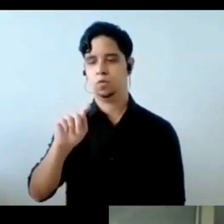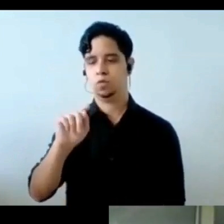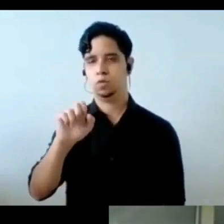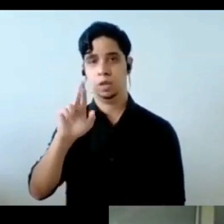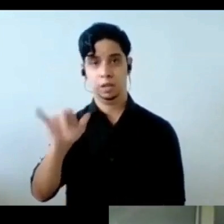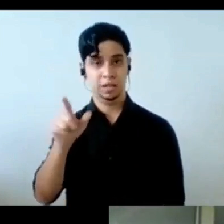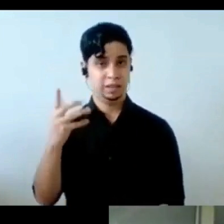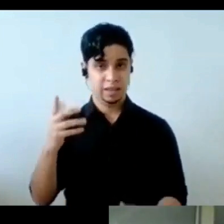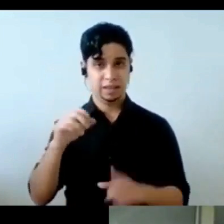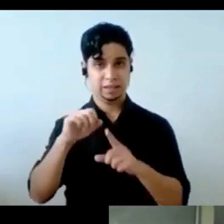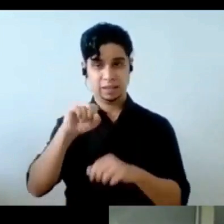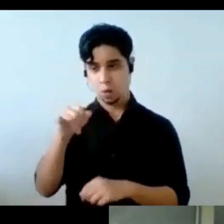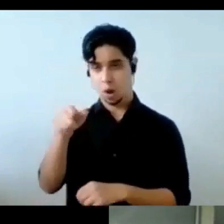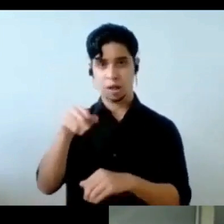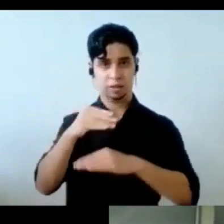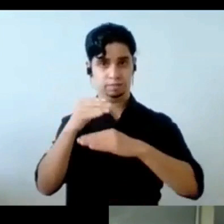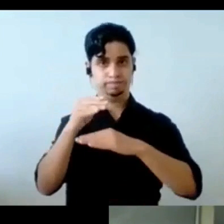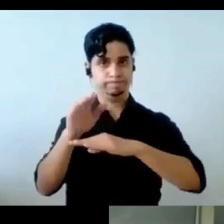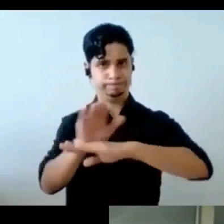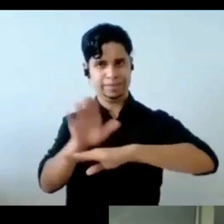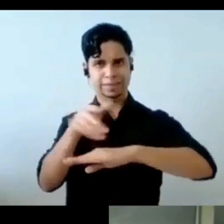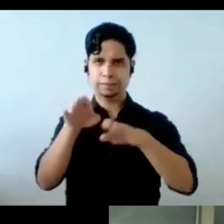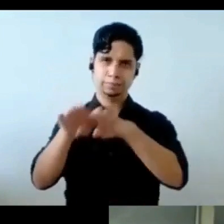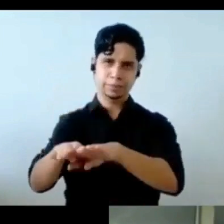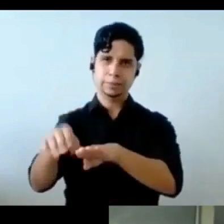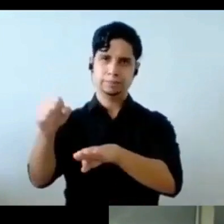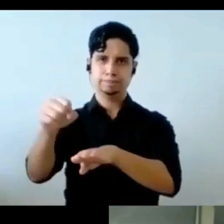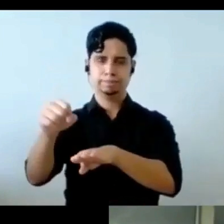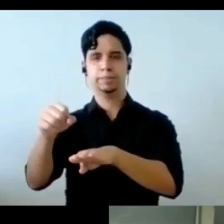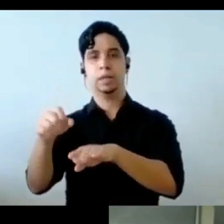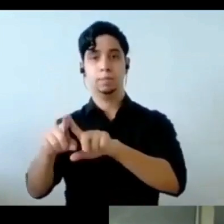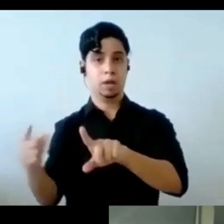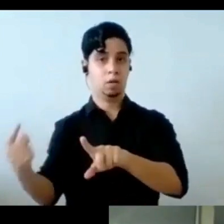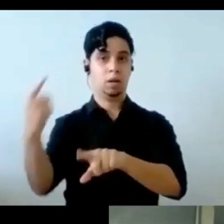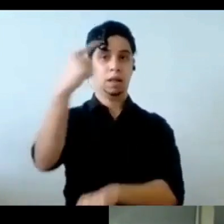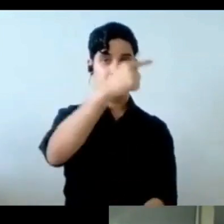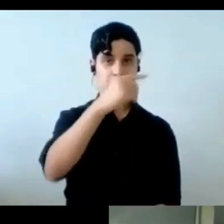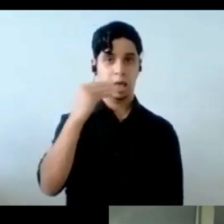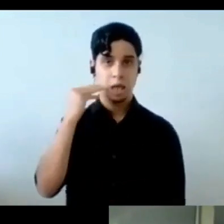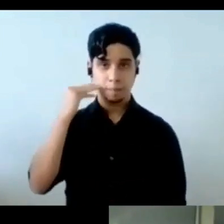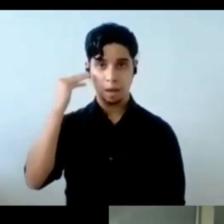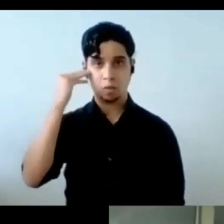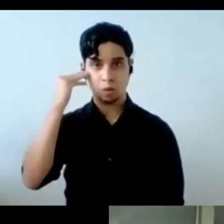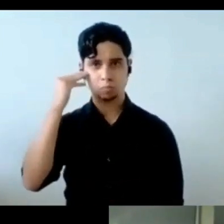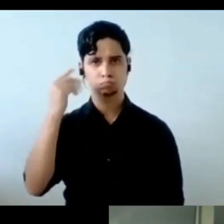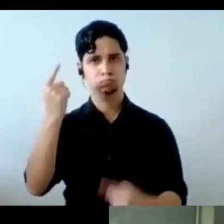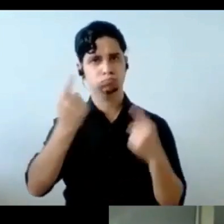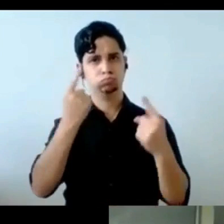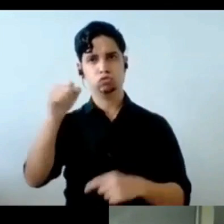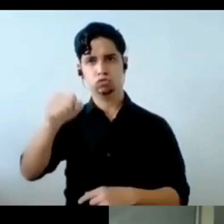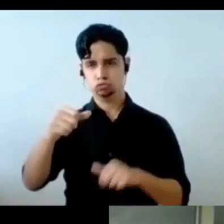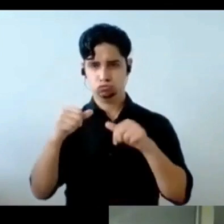De María, pero la tienda de Mayagüez, entiendo yo que sí